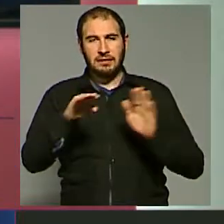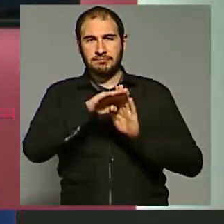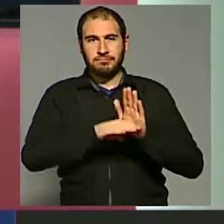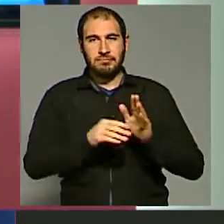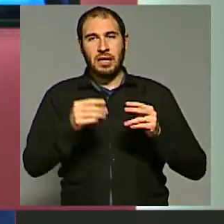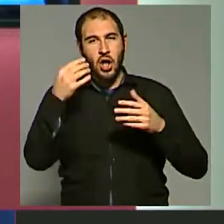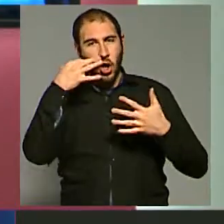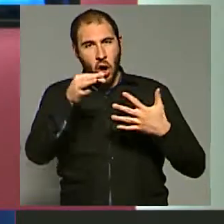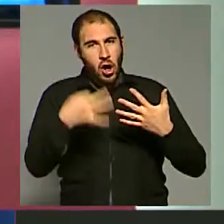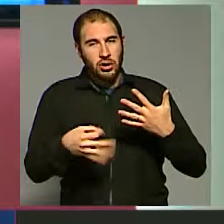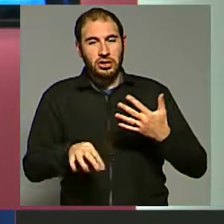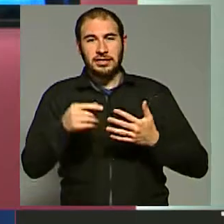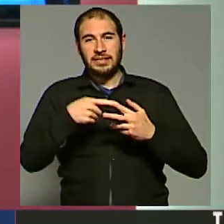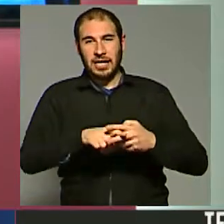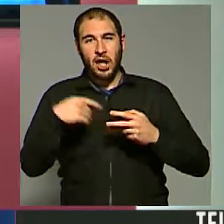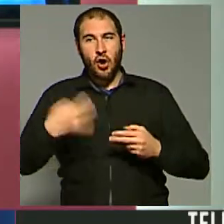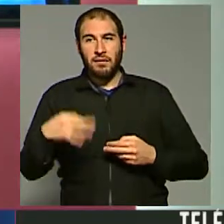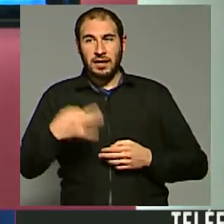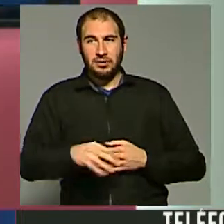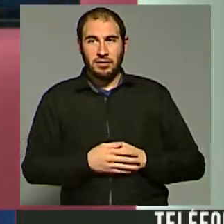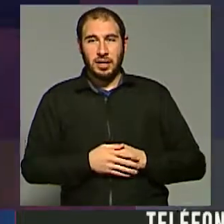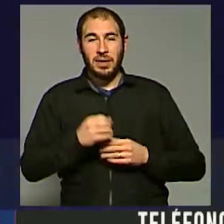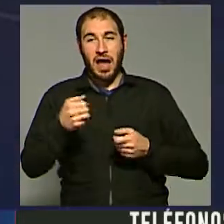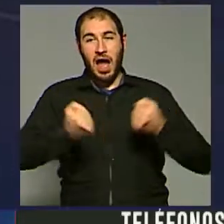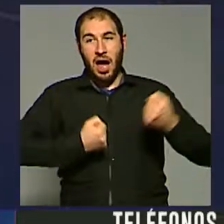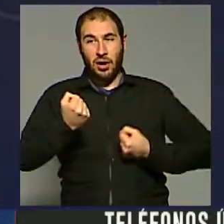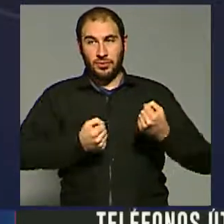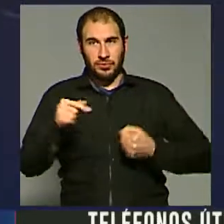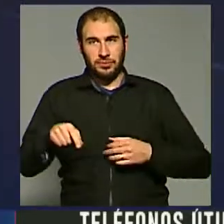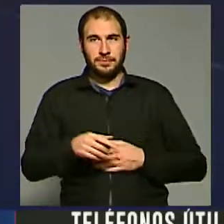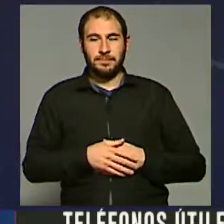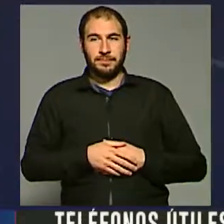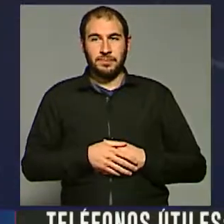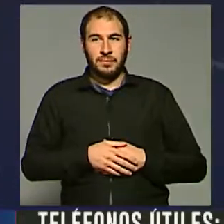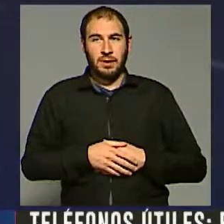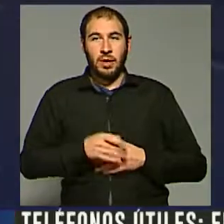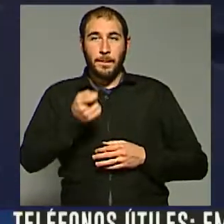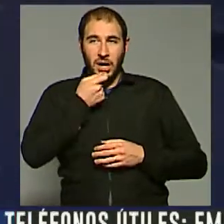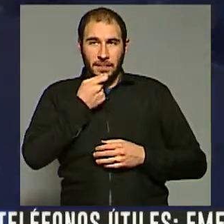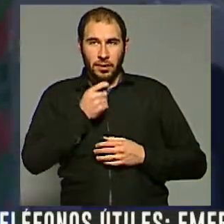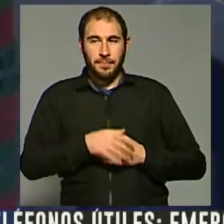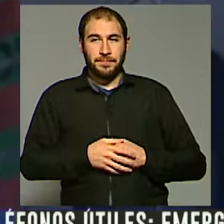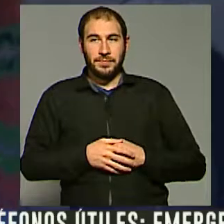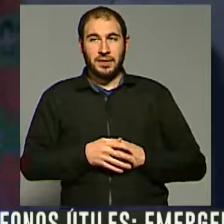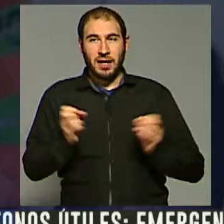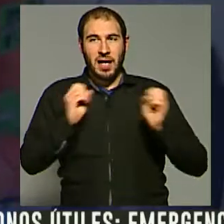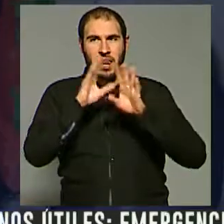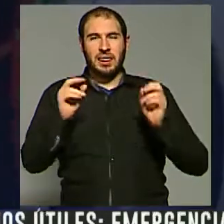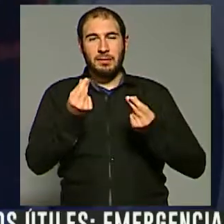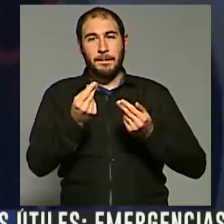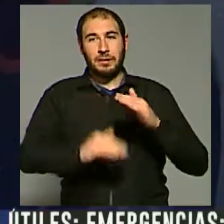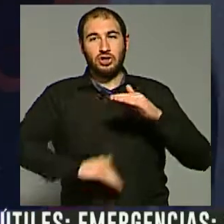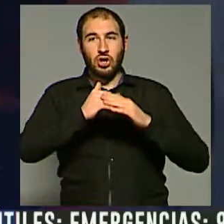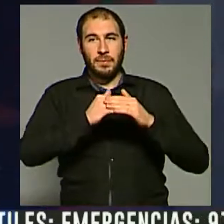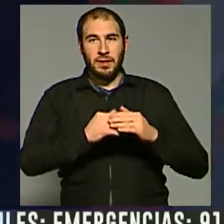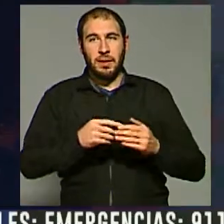esta revisión técnica obligatoria que tiene que ver con los vehículos, obviamente, en donde, por ejemplo, vamos a aclarar el tema de los montos